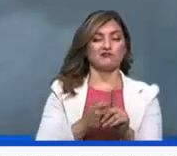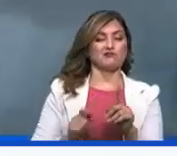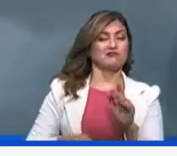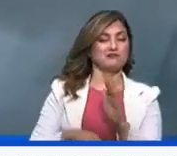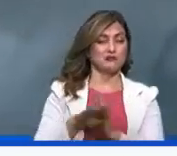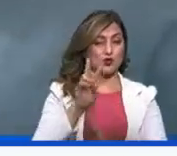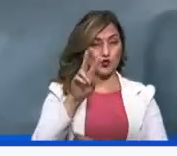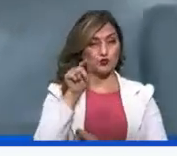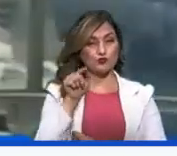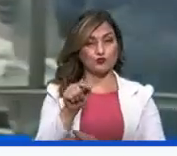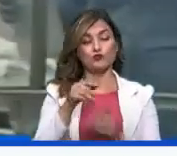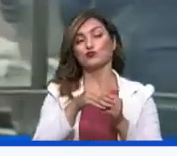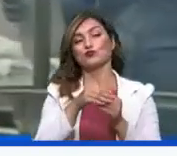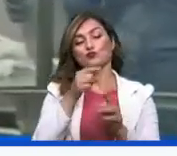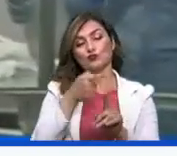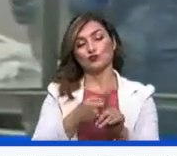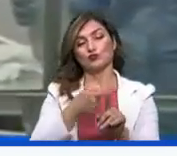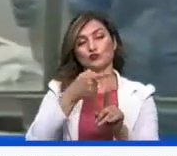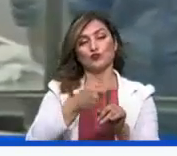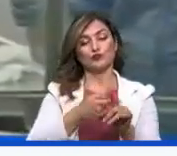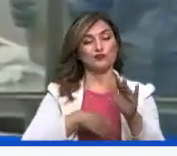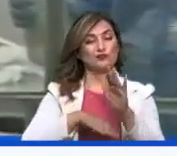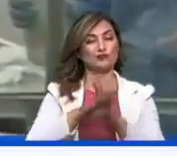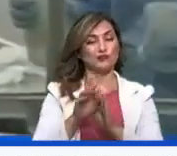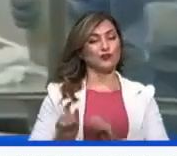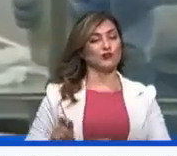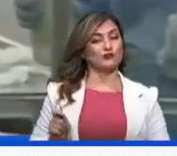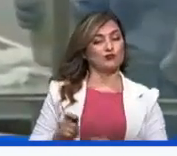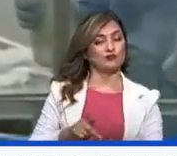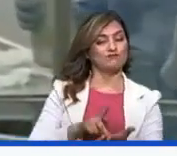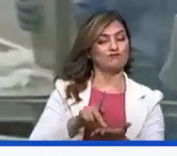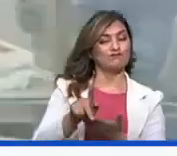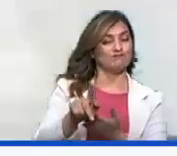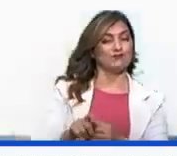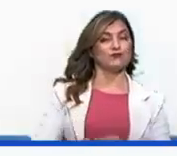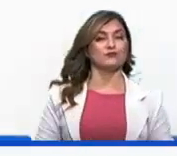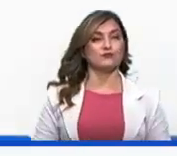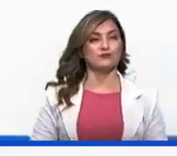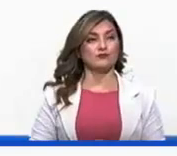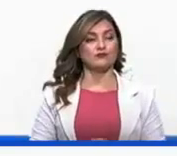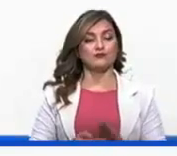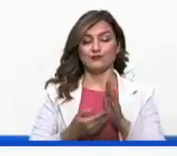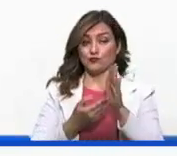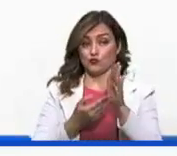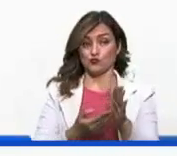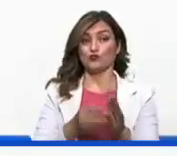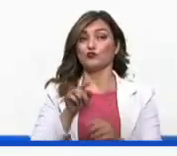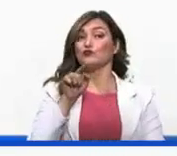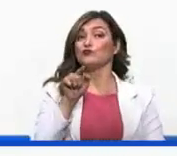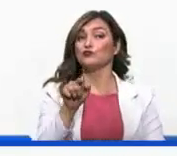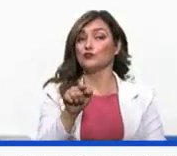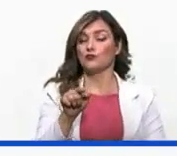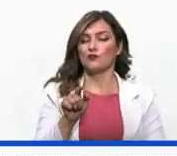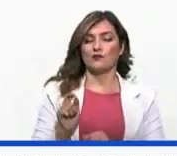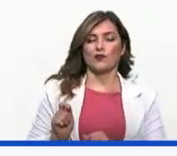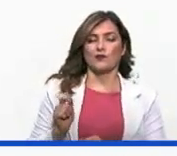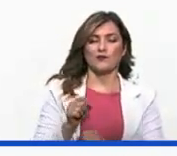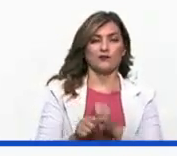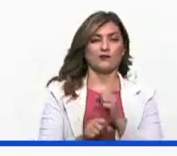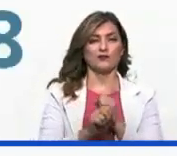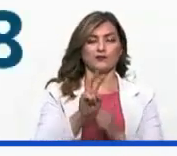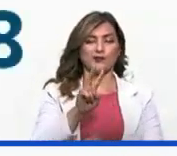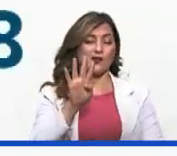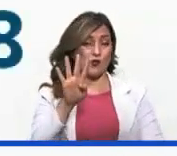de $2,000 mensuales, destinarán más de su sueldo para el pago de este tributo. Por ejemplo, si usted tiene ingresos al año de